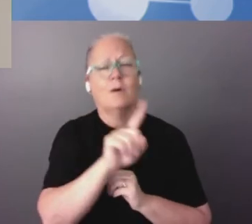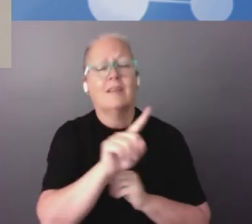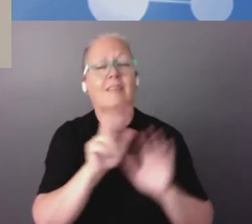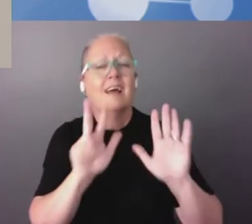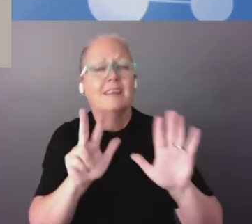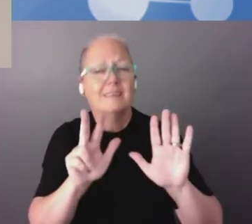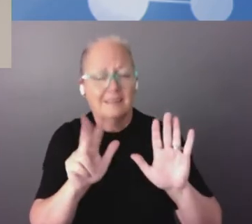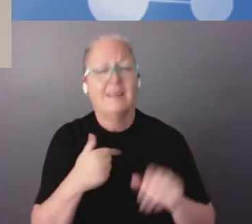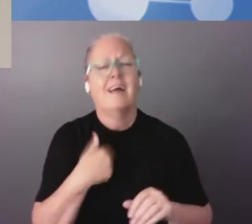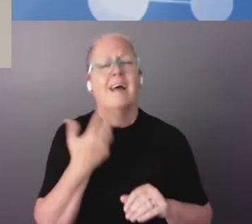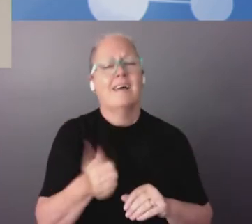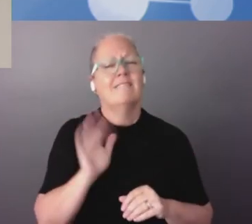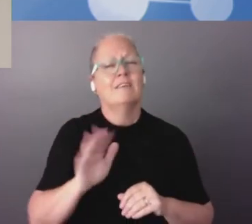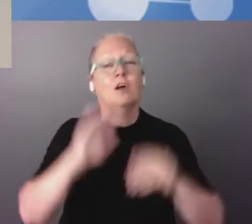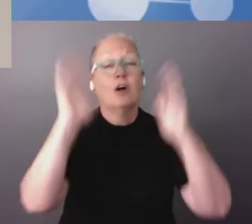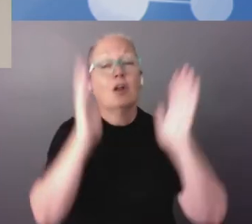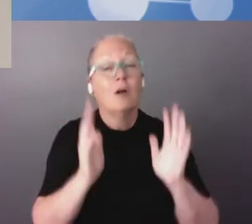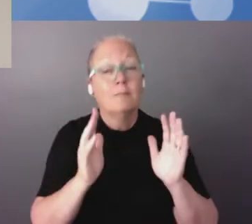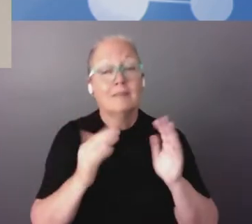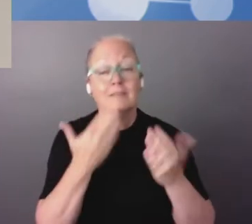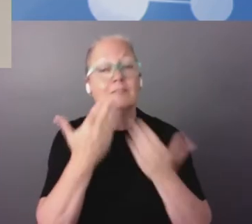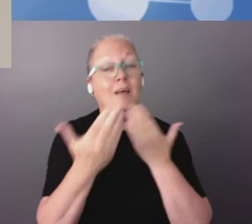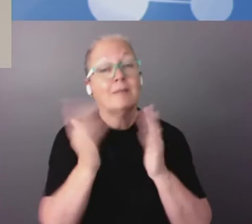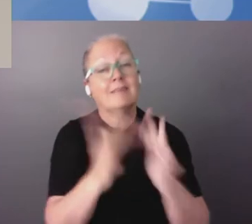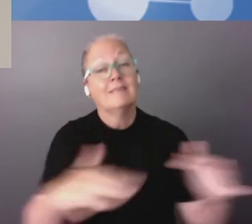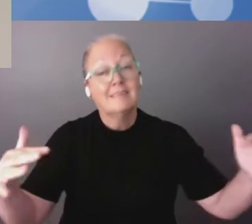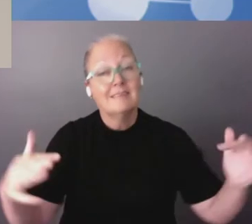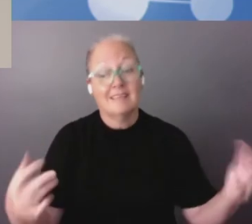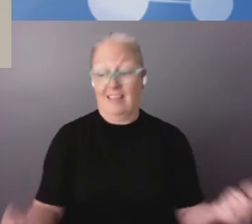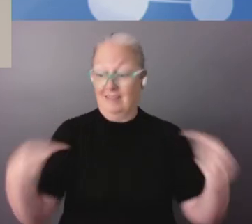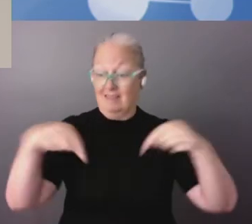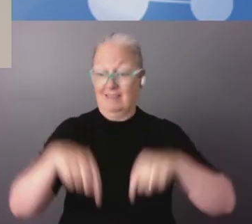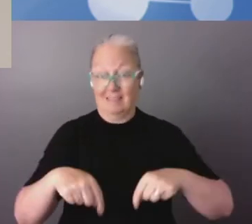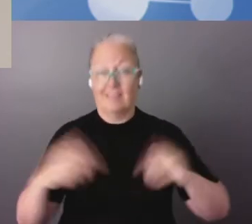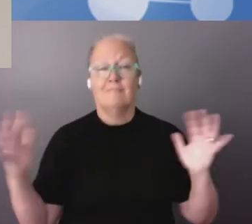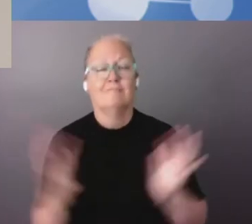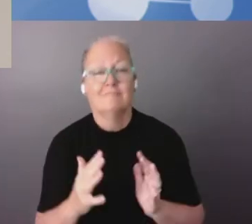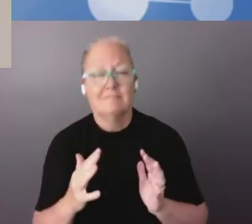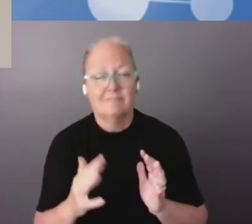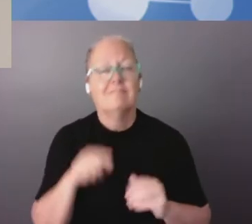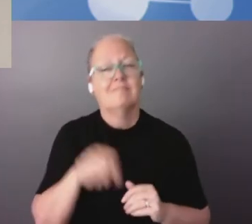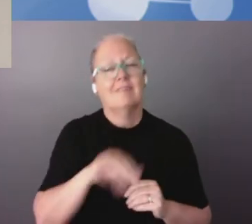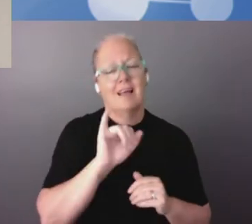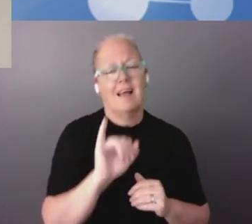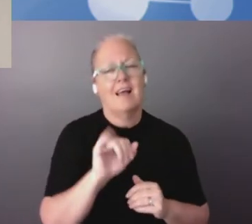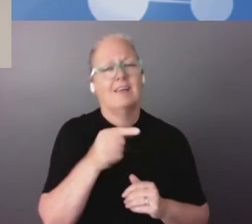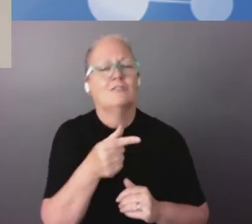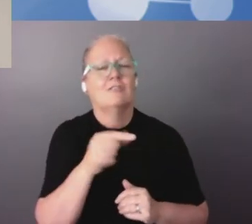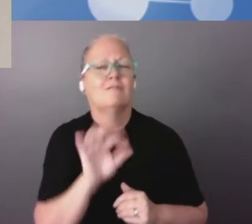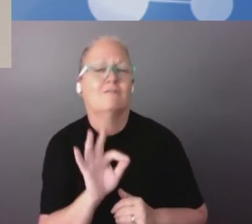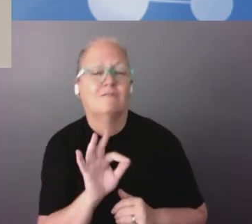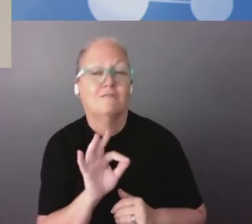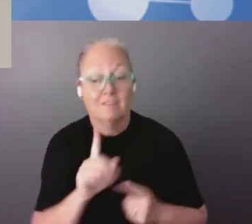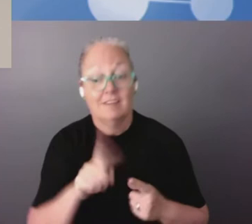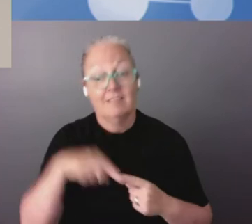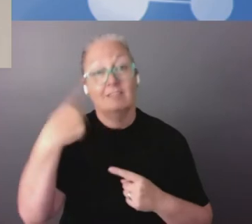Katowice. Hace un par de años nos encontramos en la COP24, ahora estamos en este foro y el año